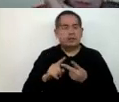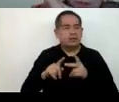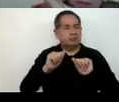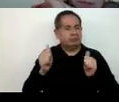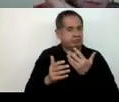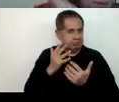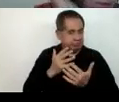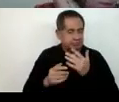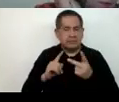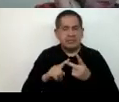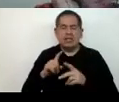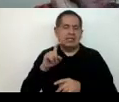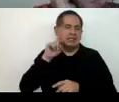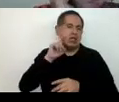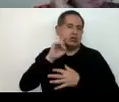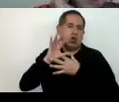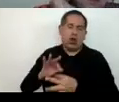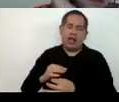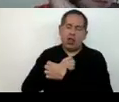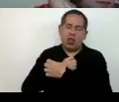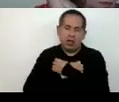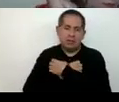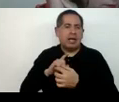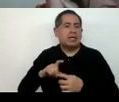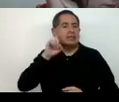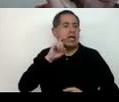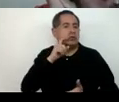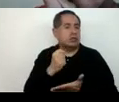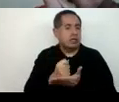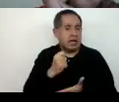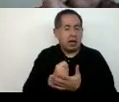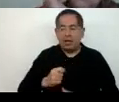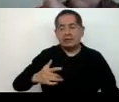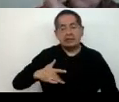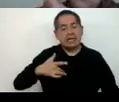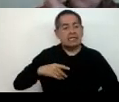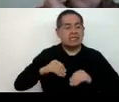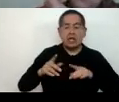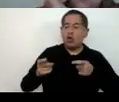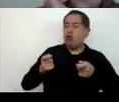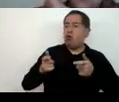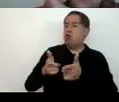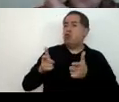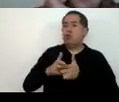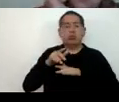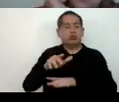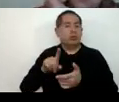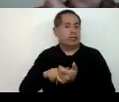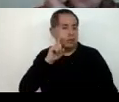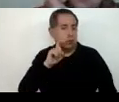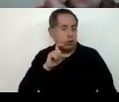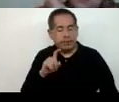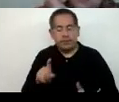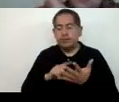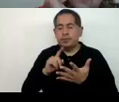supuesto, sexología educativa, sexoterapia, sensibilización y manejo de grupos en sexualidad y